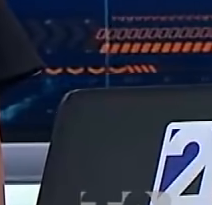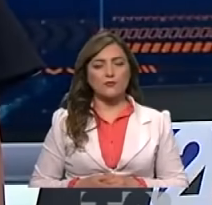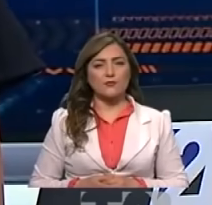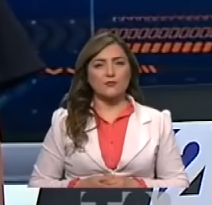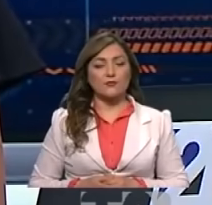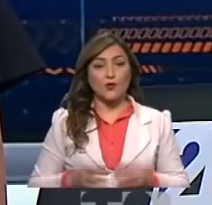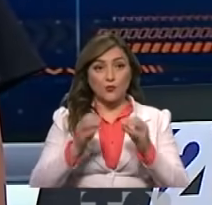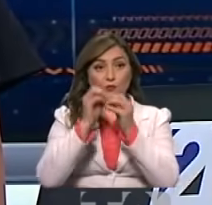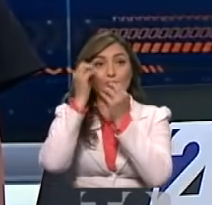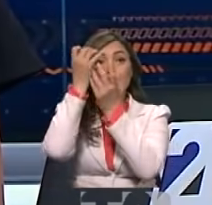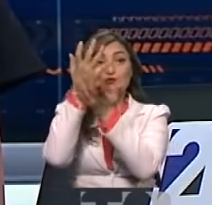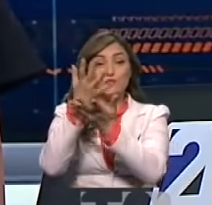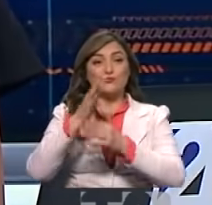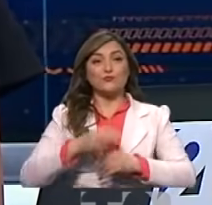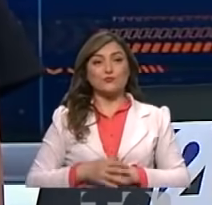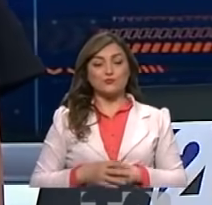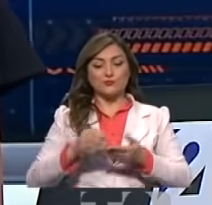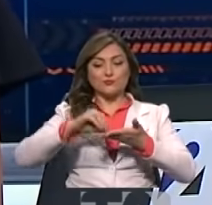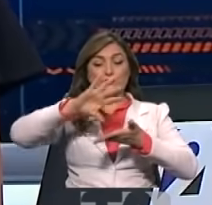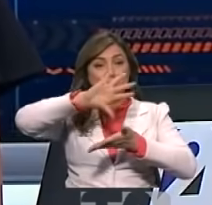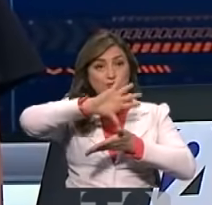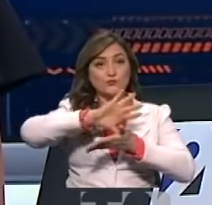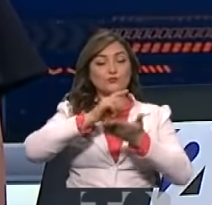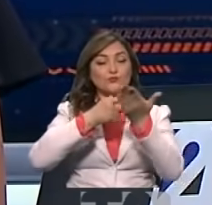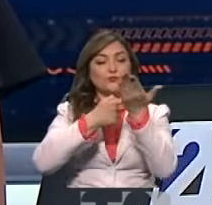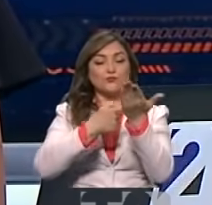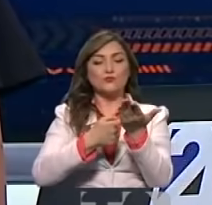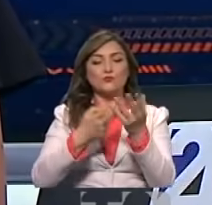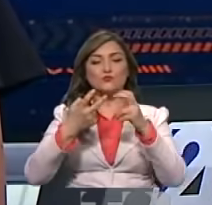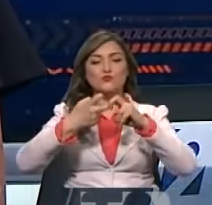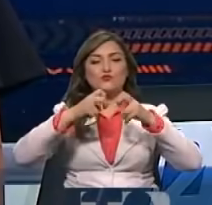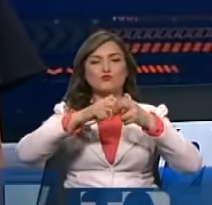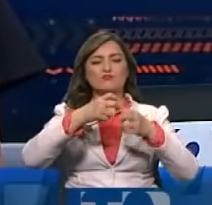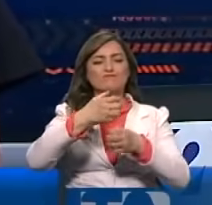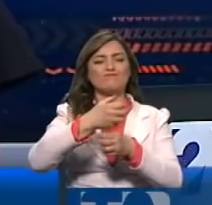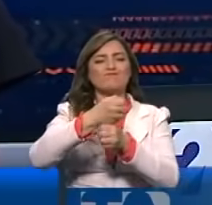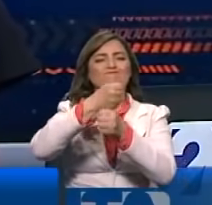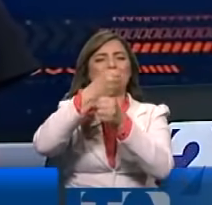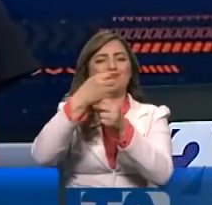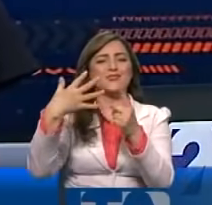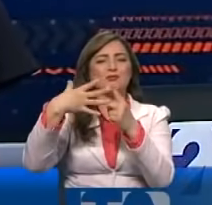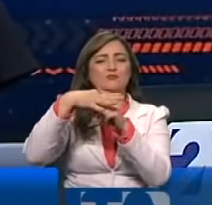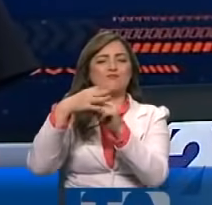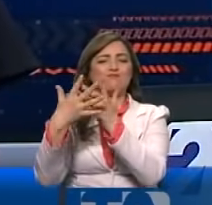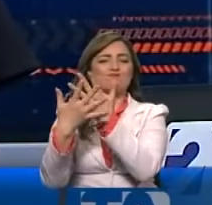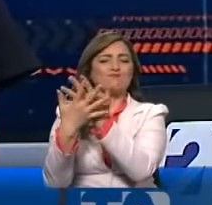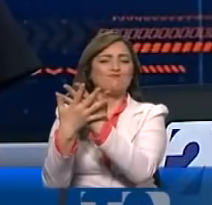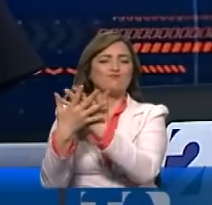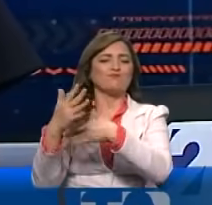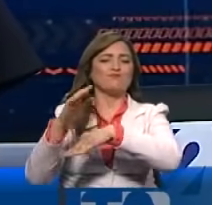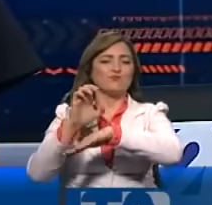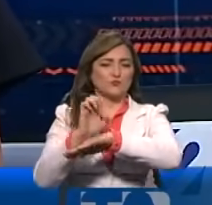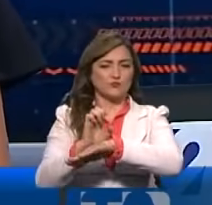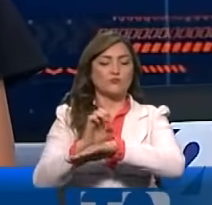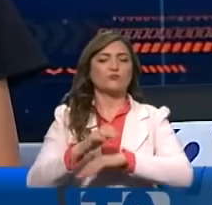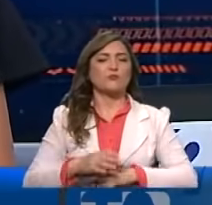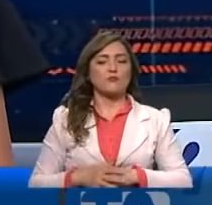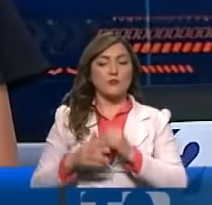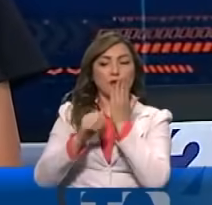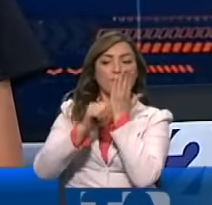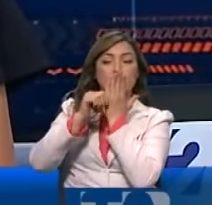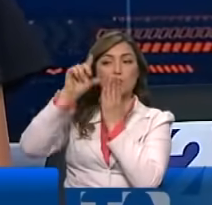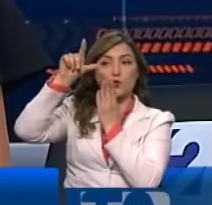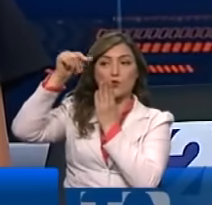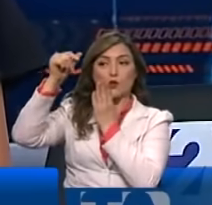Estamos de regreso con más información. La Asamblea Nacional analiza los problemas de seguridad y la situación de las cárceles con la presencia de la ministra de